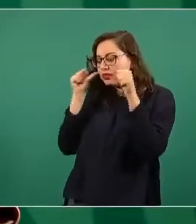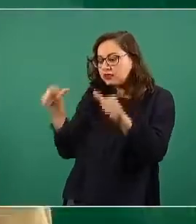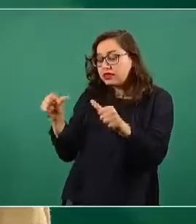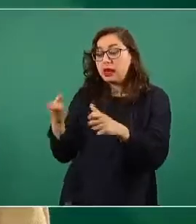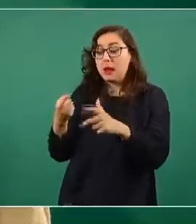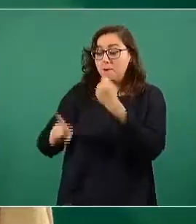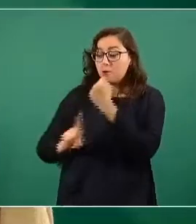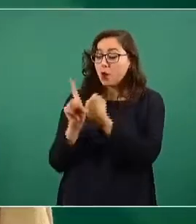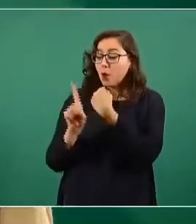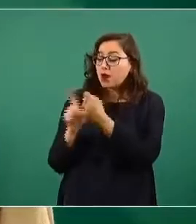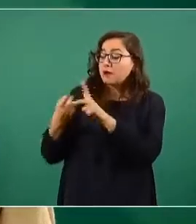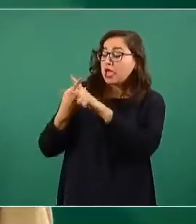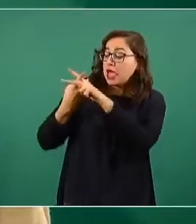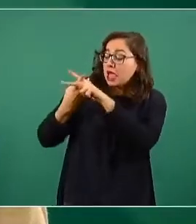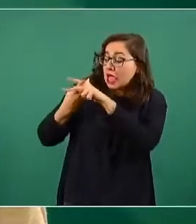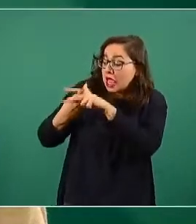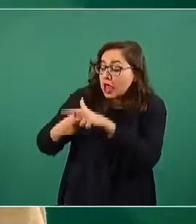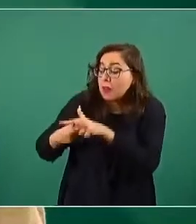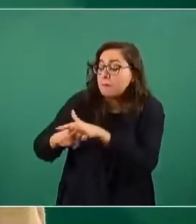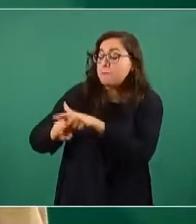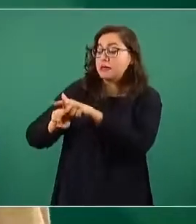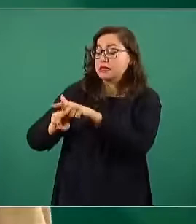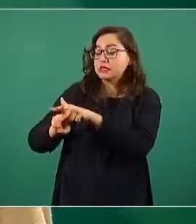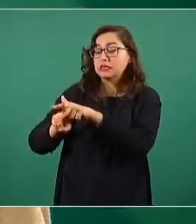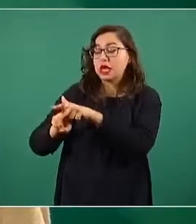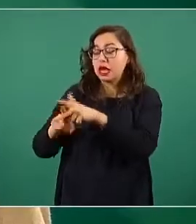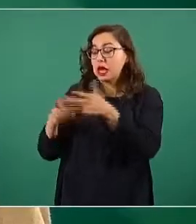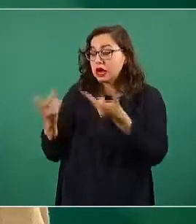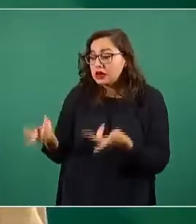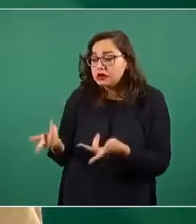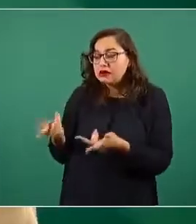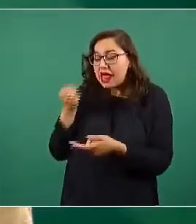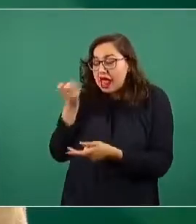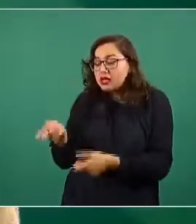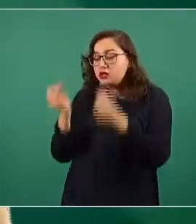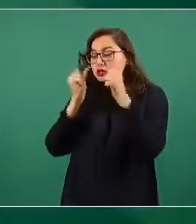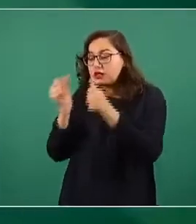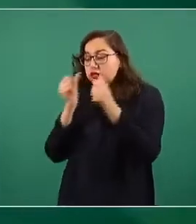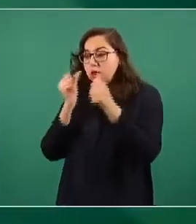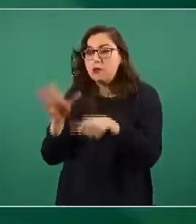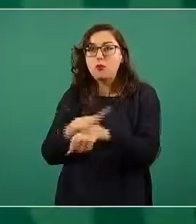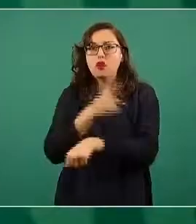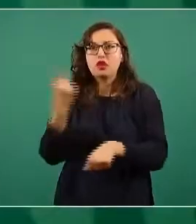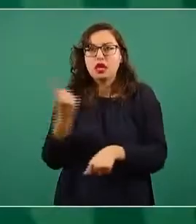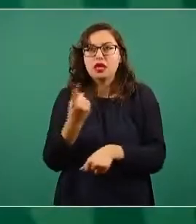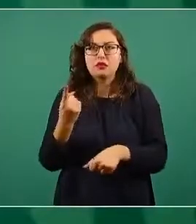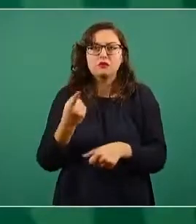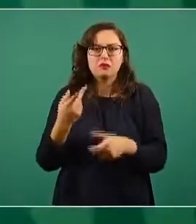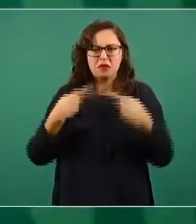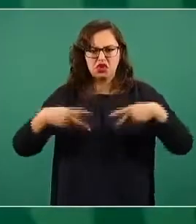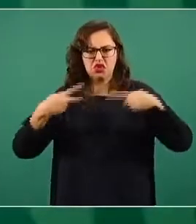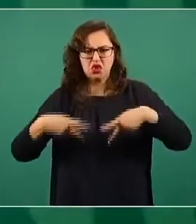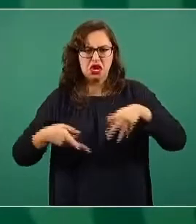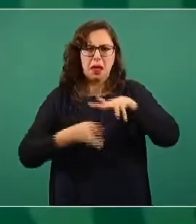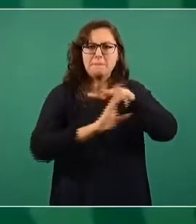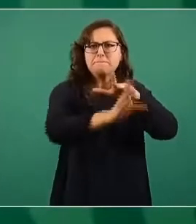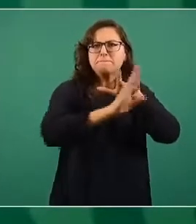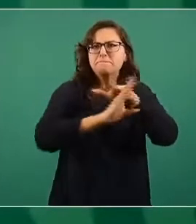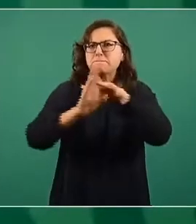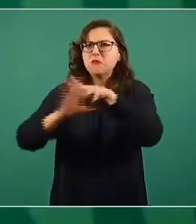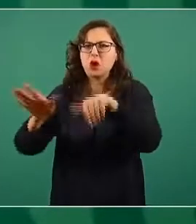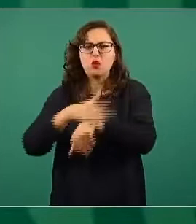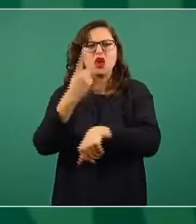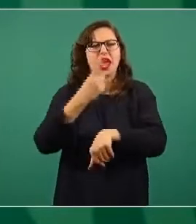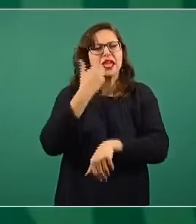las causas, que nadie migra, bueno, que ojalá todos migraran por, digamos, voluntad propia y por